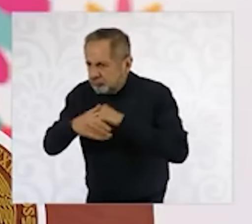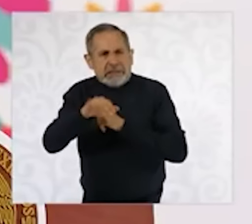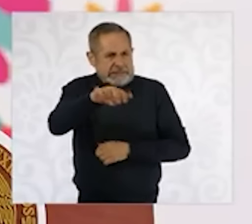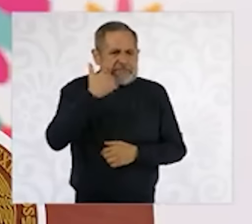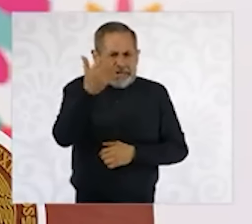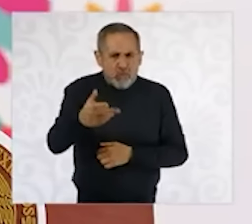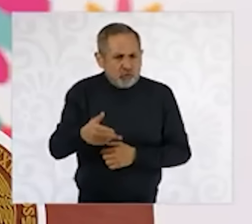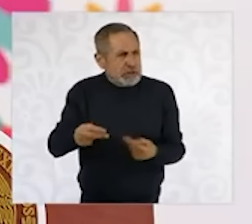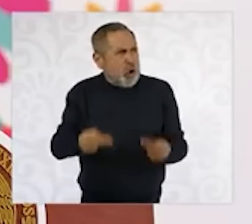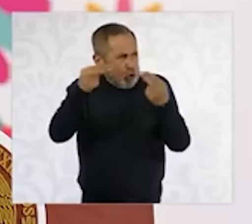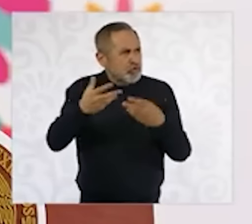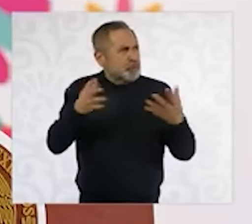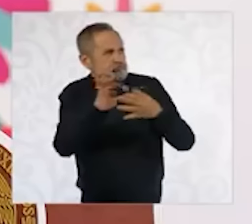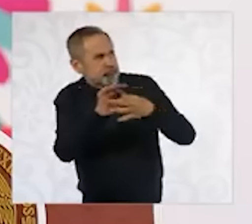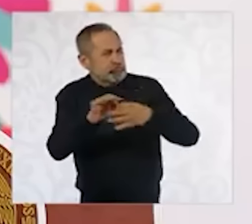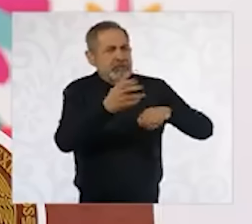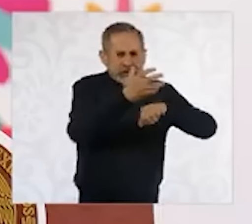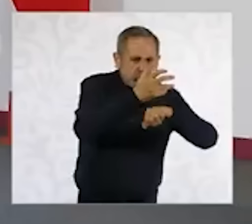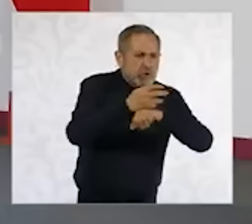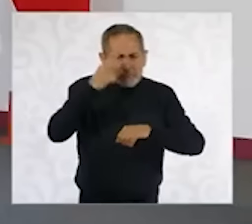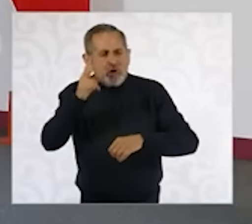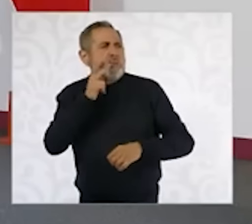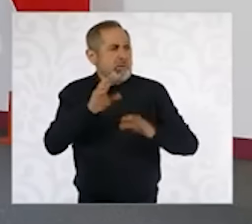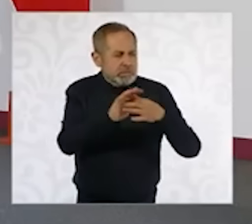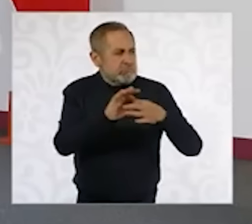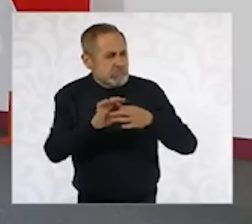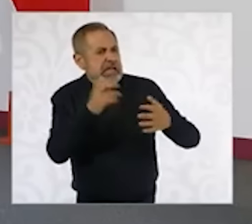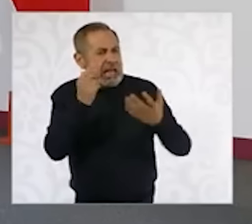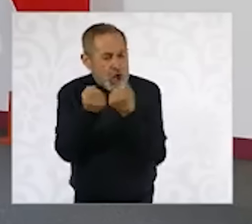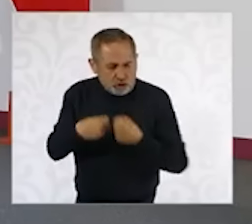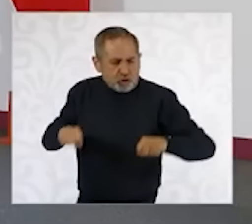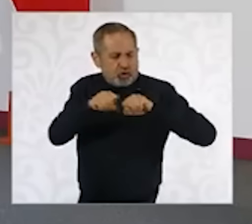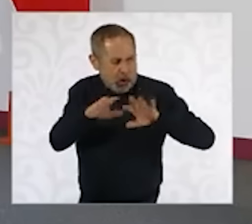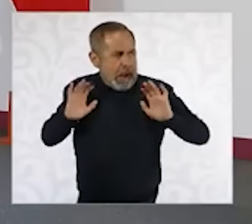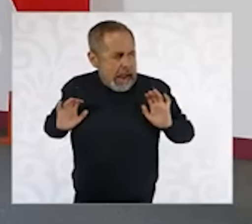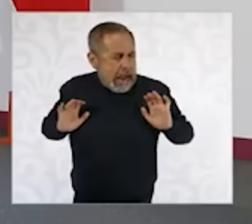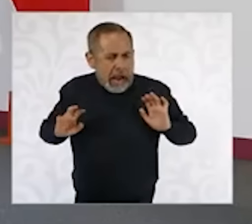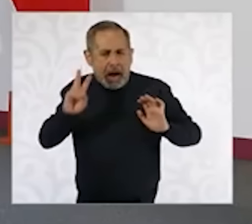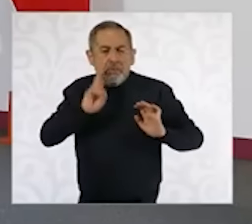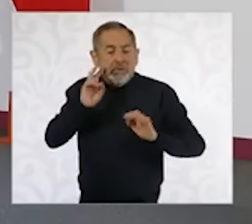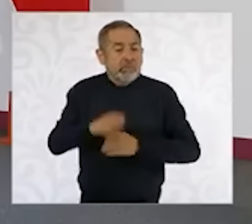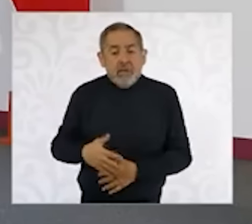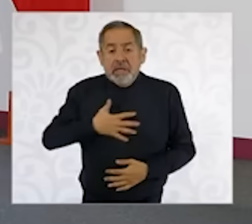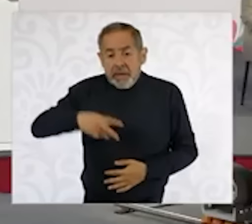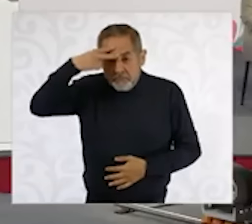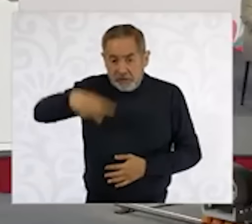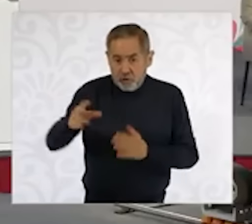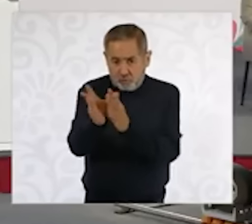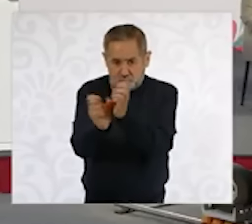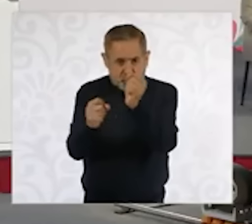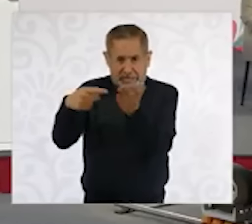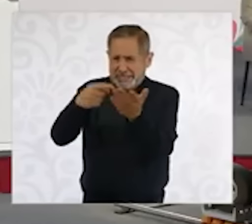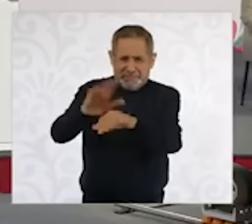petróleo americano o en su producción de energía eléctrica, por si quieren un socio extranjero. En México la Constitución es